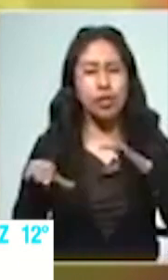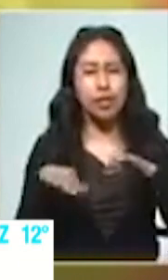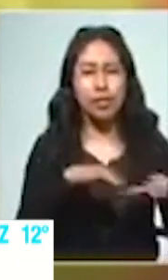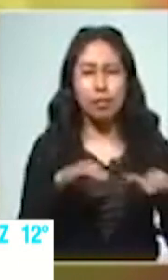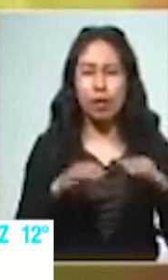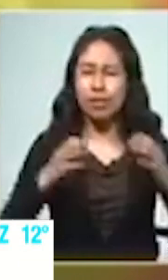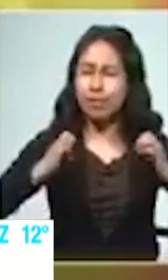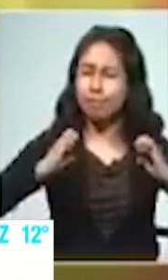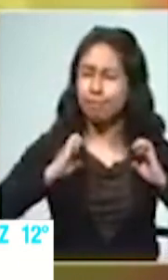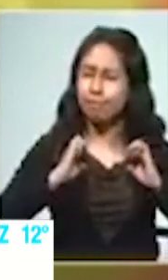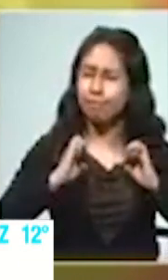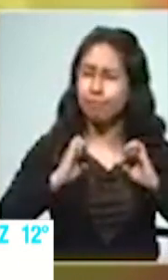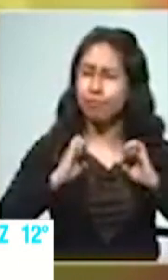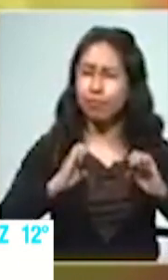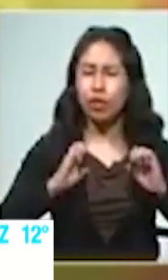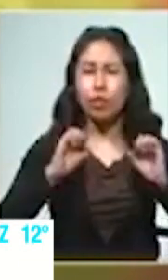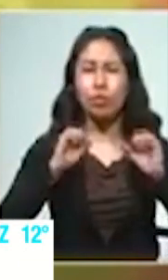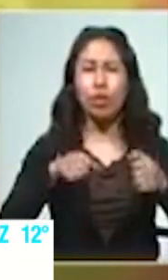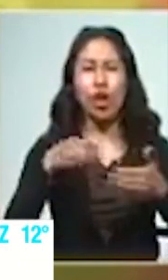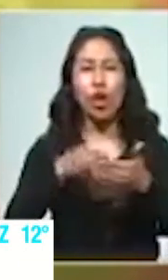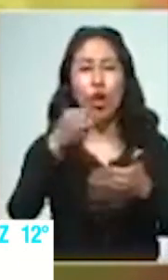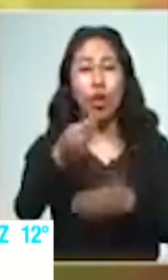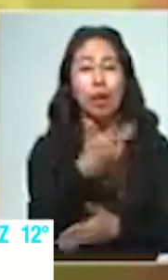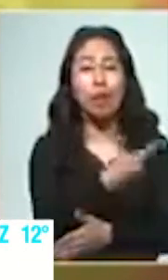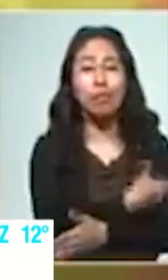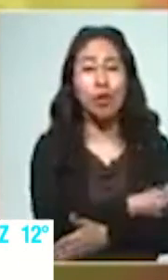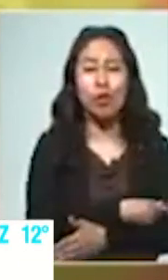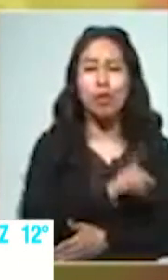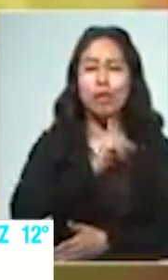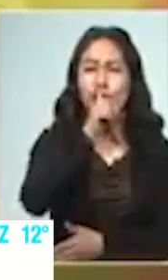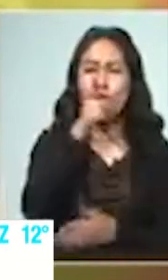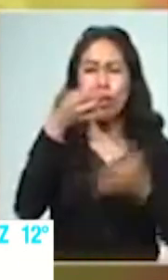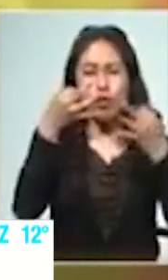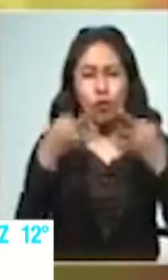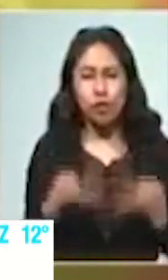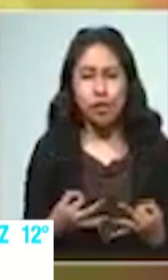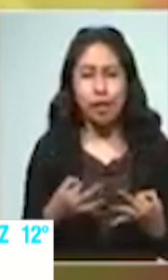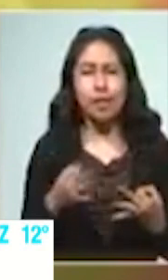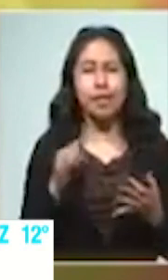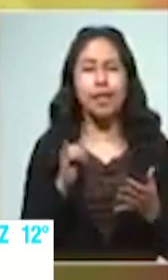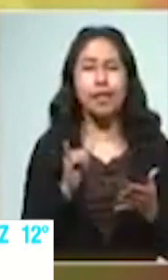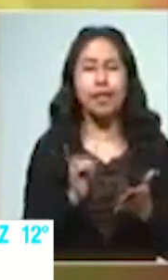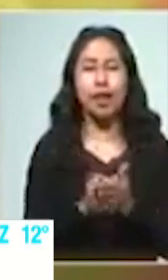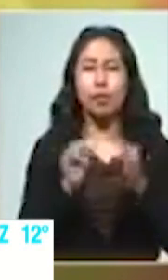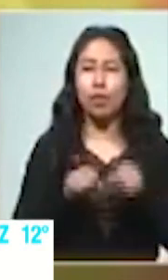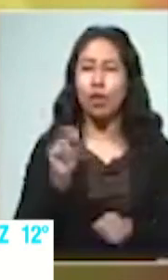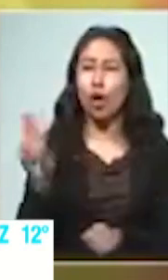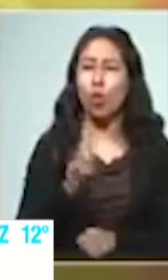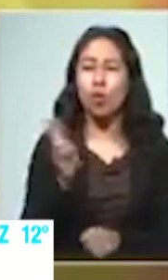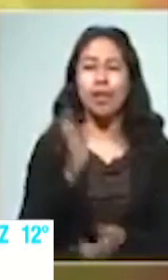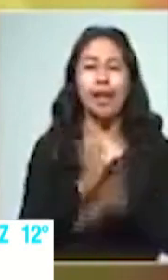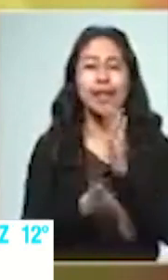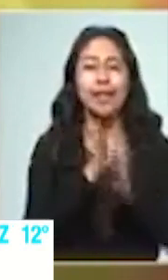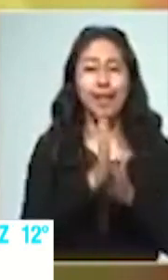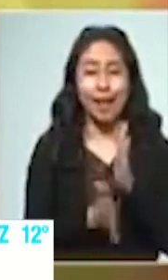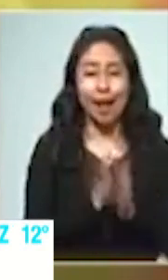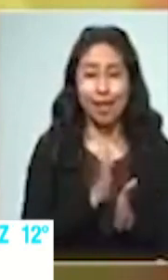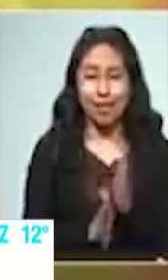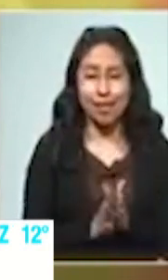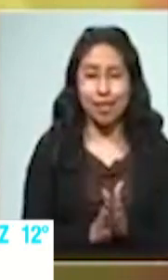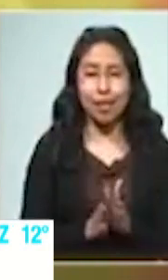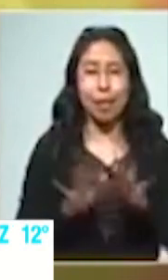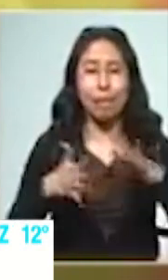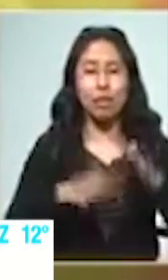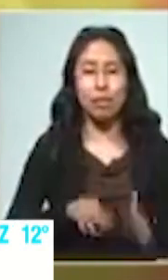los mayores esfuerzos para poder adquirir vacunas seguras y eficaces que sean suministradas de forma gratuita para